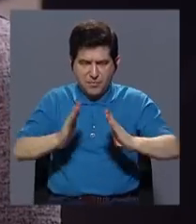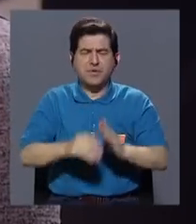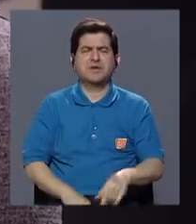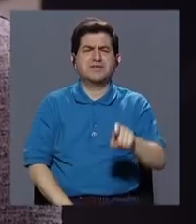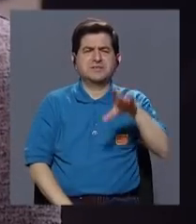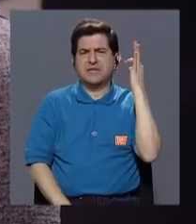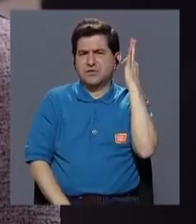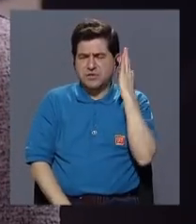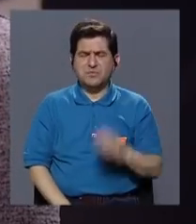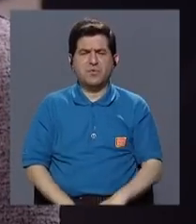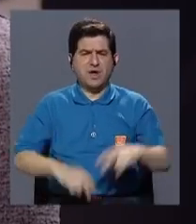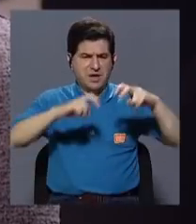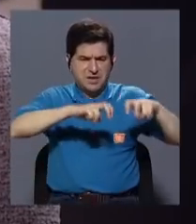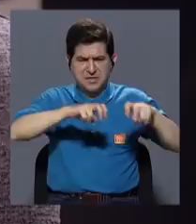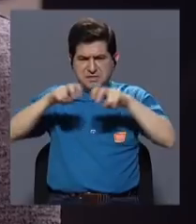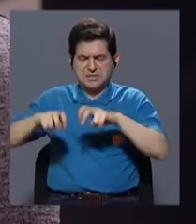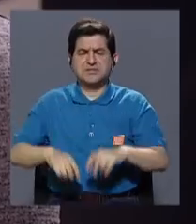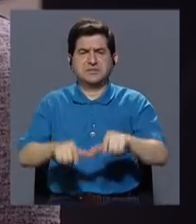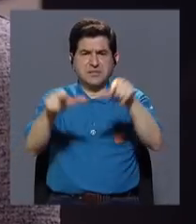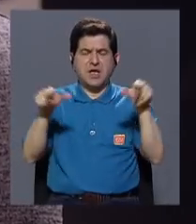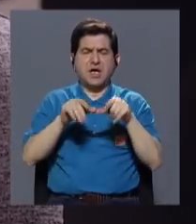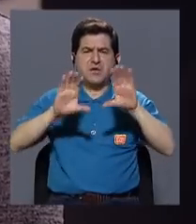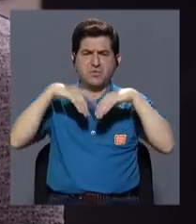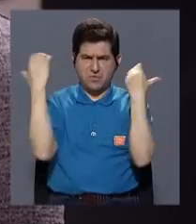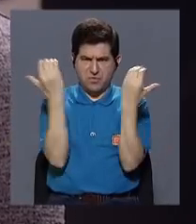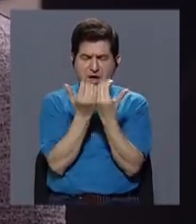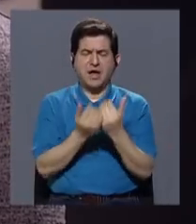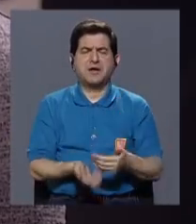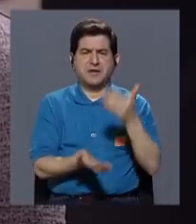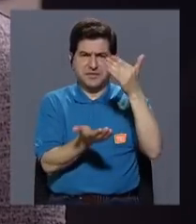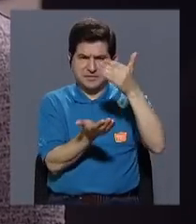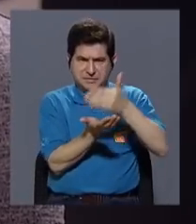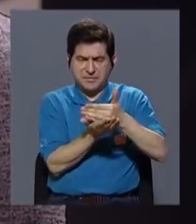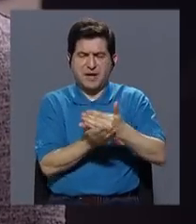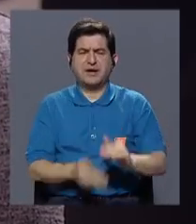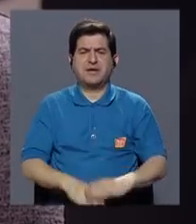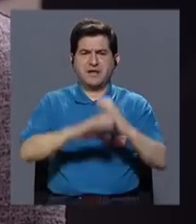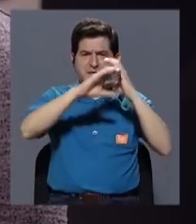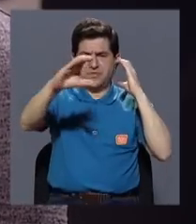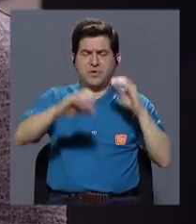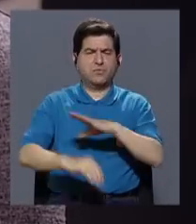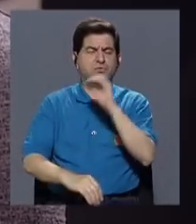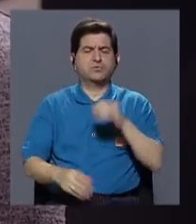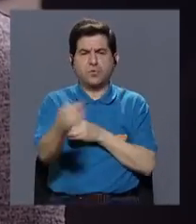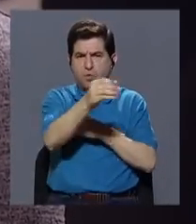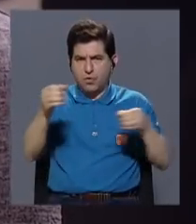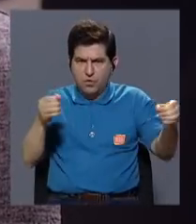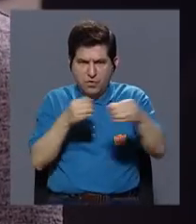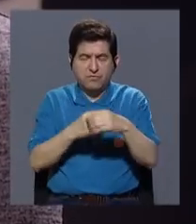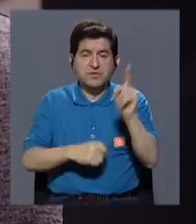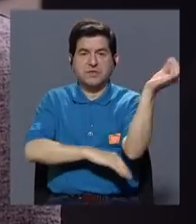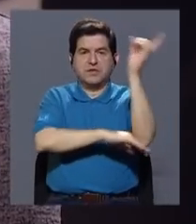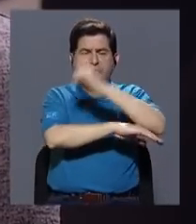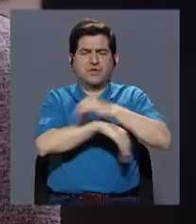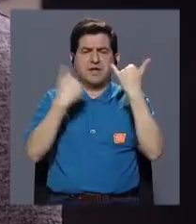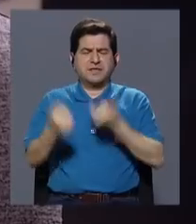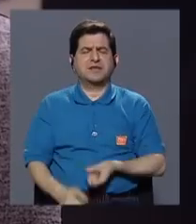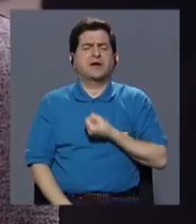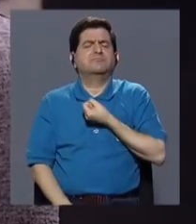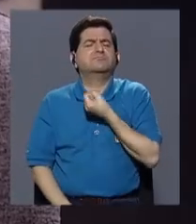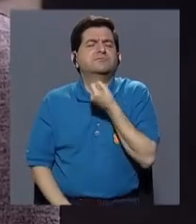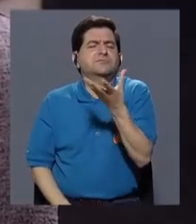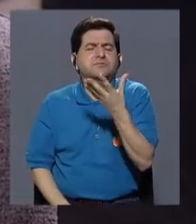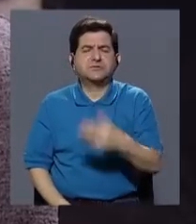mujeres que se sientan a nuestro lado en salones de clases en las patadas de los autobuses y en los cubículos de la oficina y que un día se abren y nos